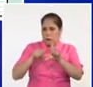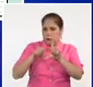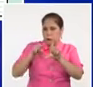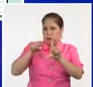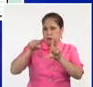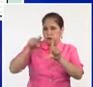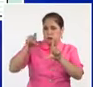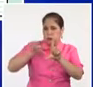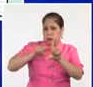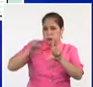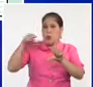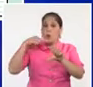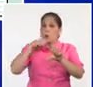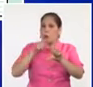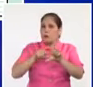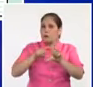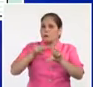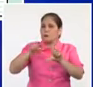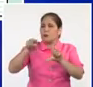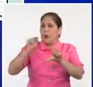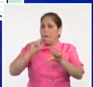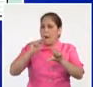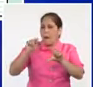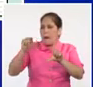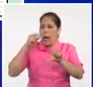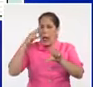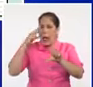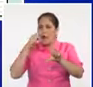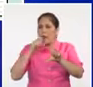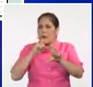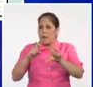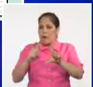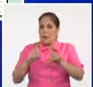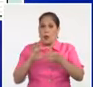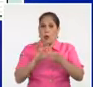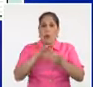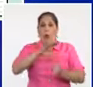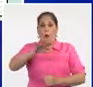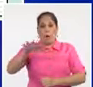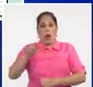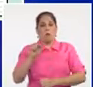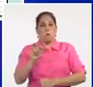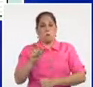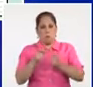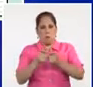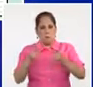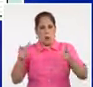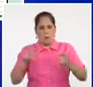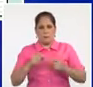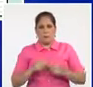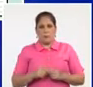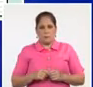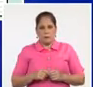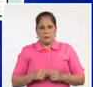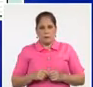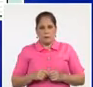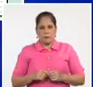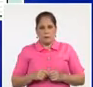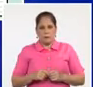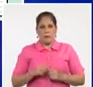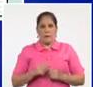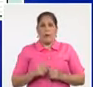incrementa, el municipio Guamá en los últimos 15 días con la tasa más elevada, Julio Antonio